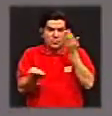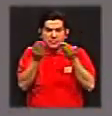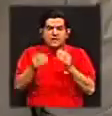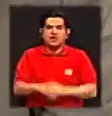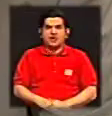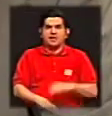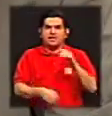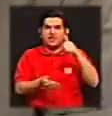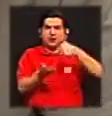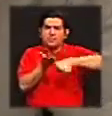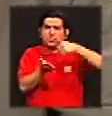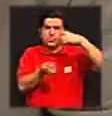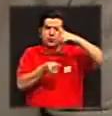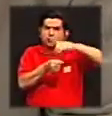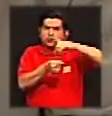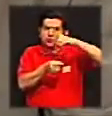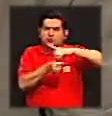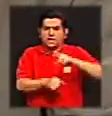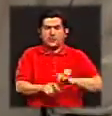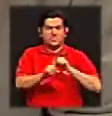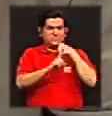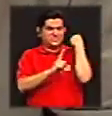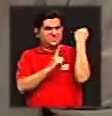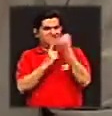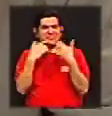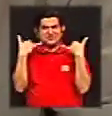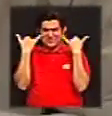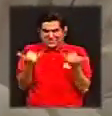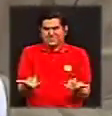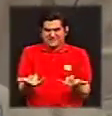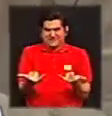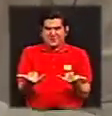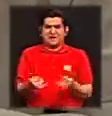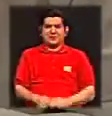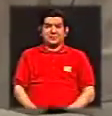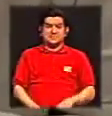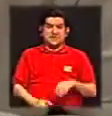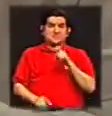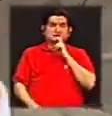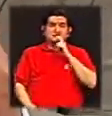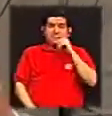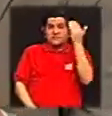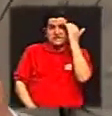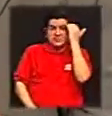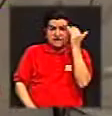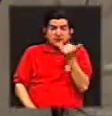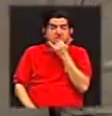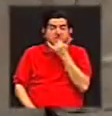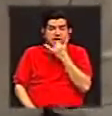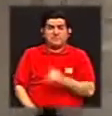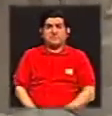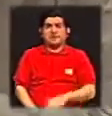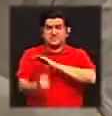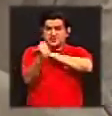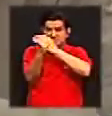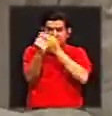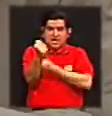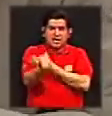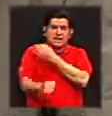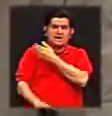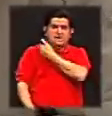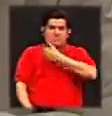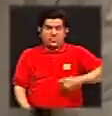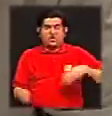de diputados. Entonces, estamos en un panorama donde, si es un acertijo lo que va a pasar en el Poder Ejecutivo, es todavía